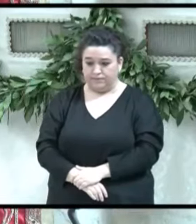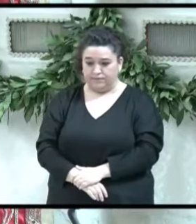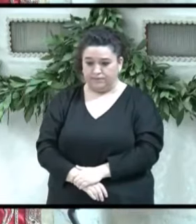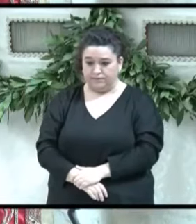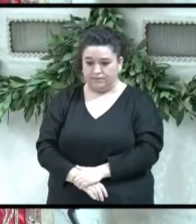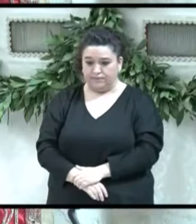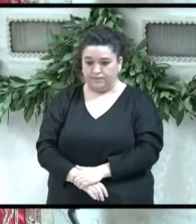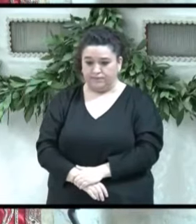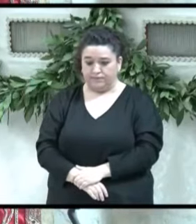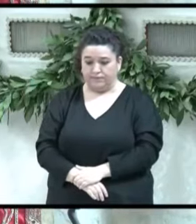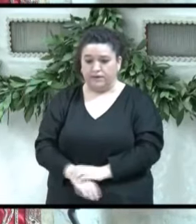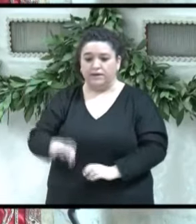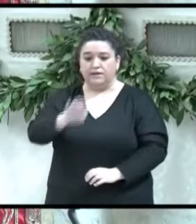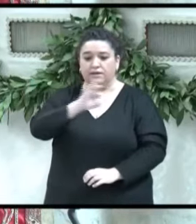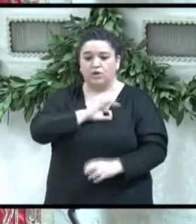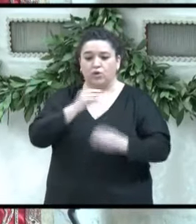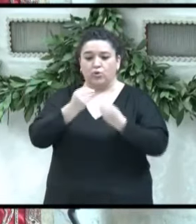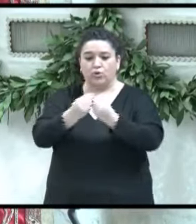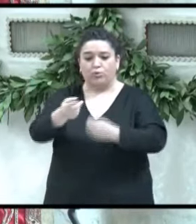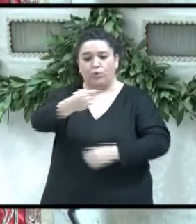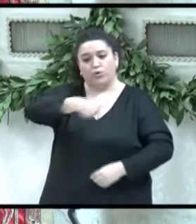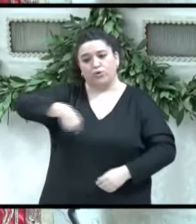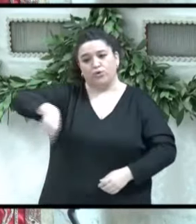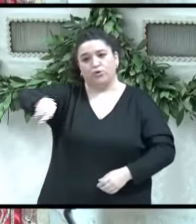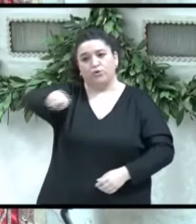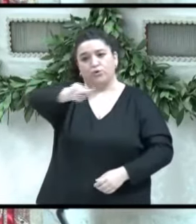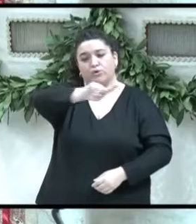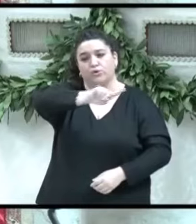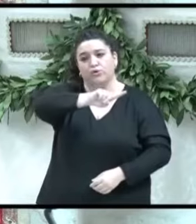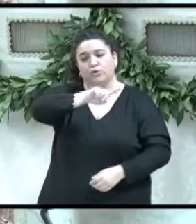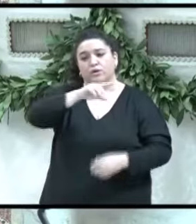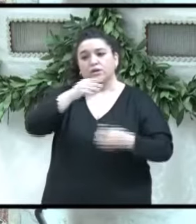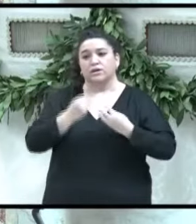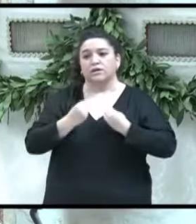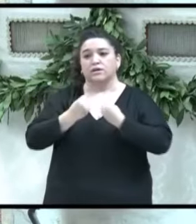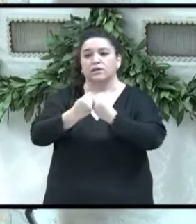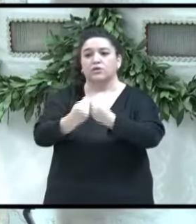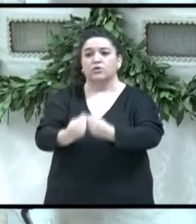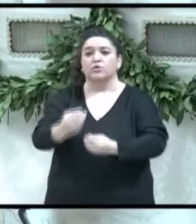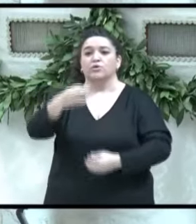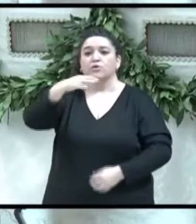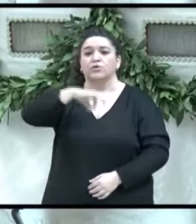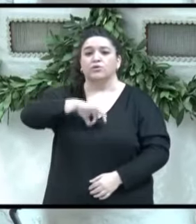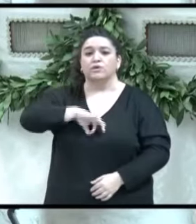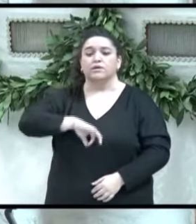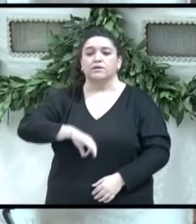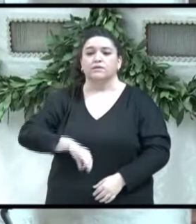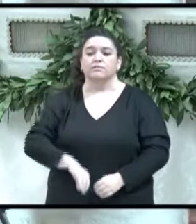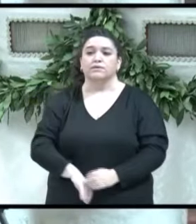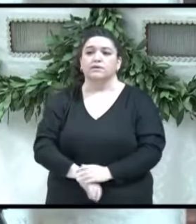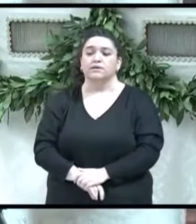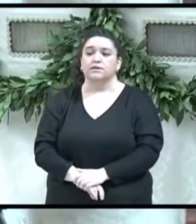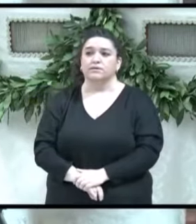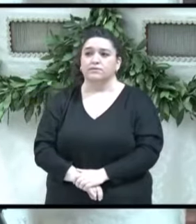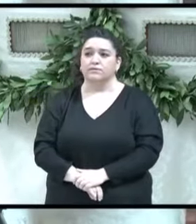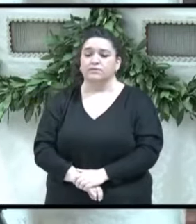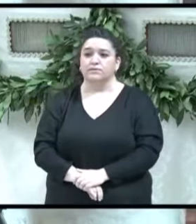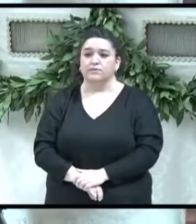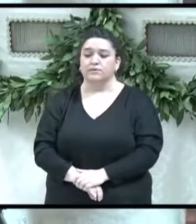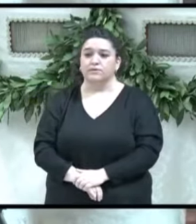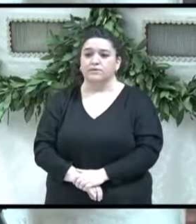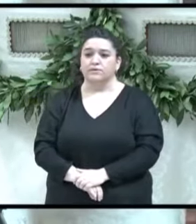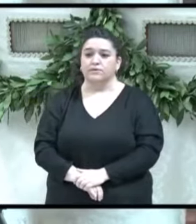alelu el señor est con osotros con tu